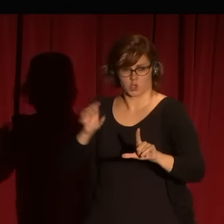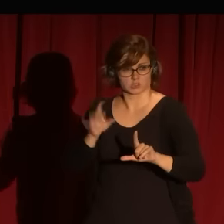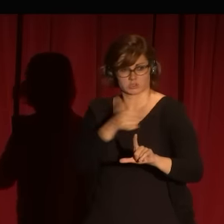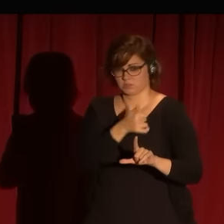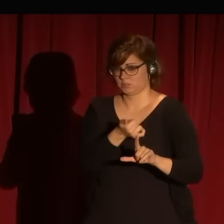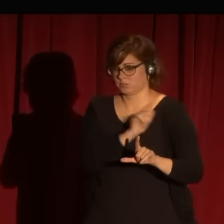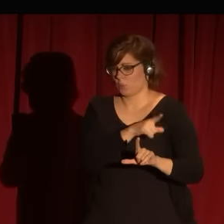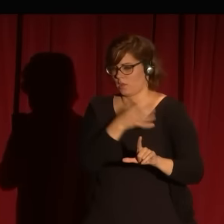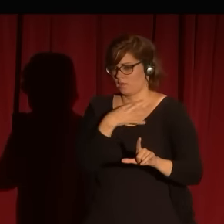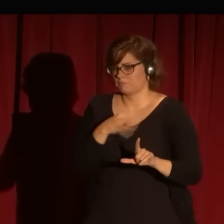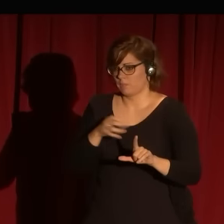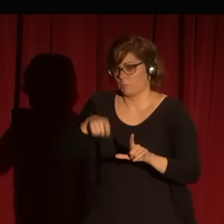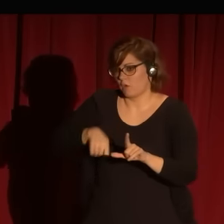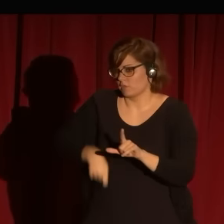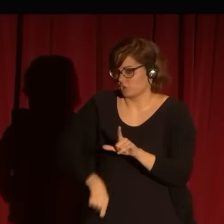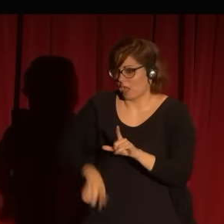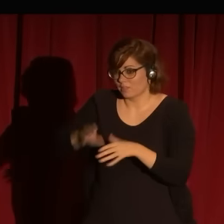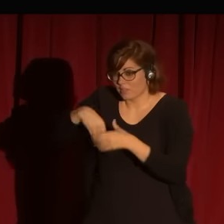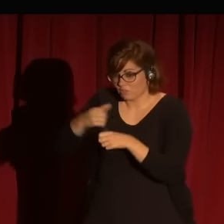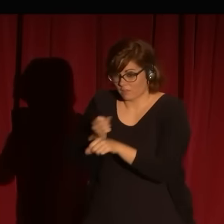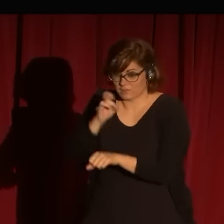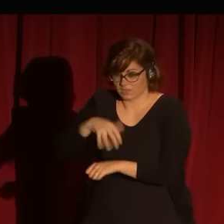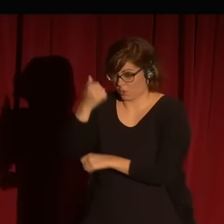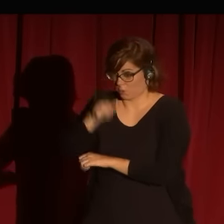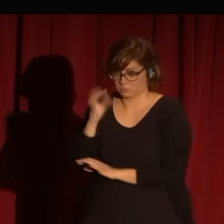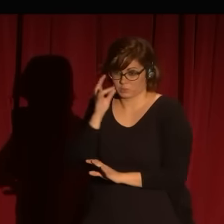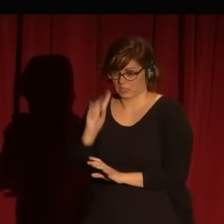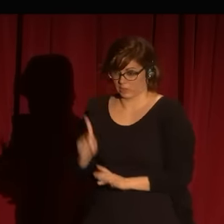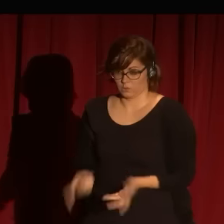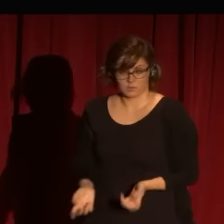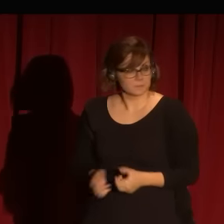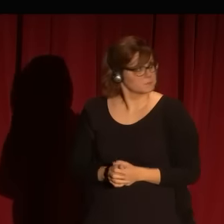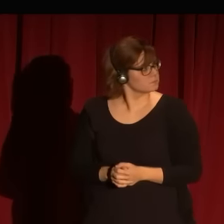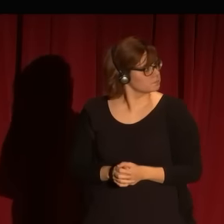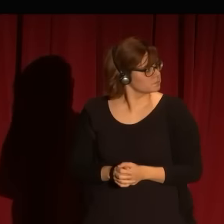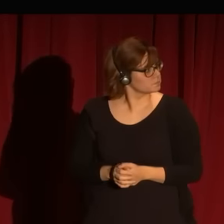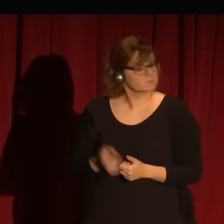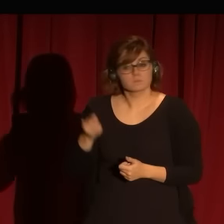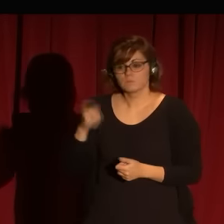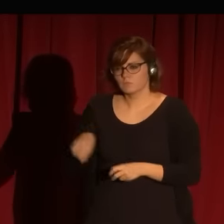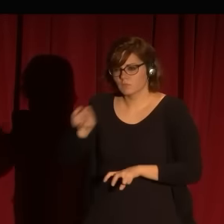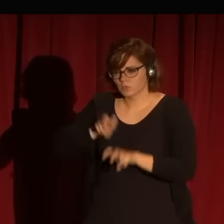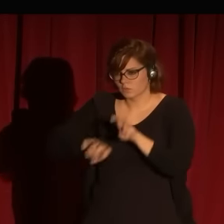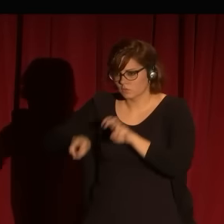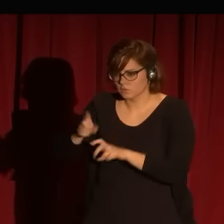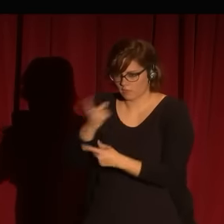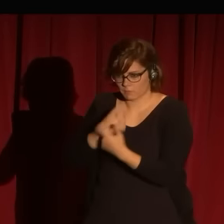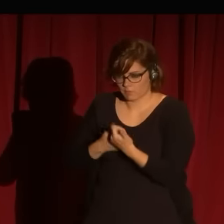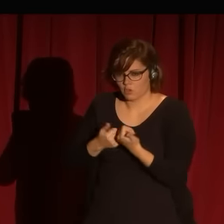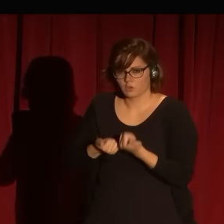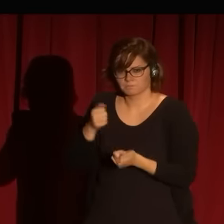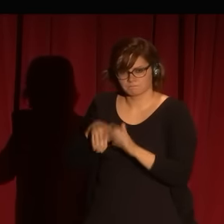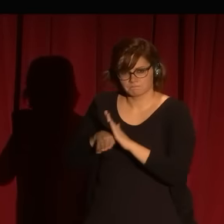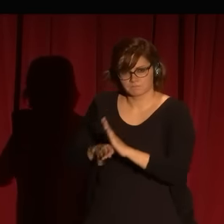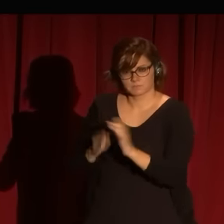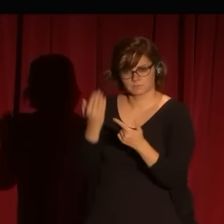profesionales que trabajan en ese lugar son hombres y no son mujeres siguiendo un poquito más con esta búsqueda eh